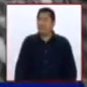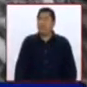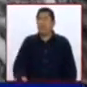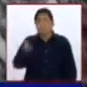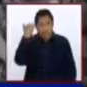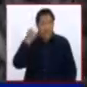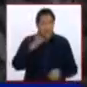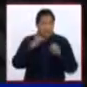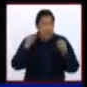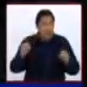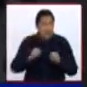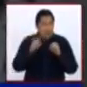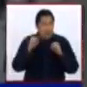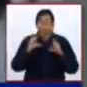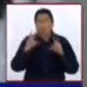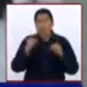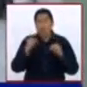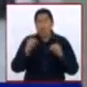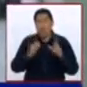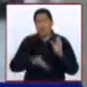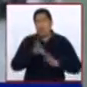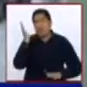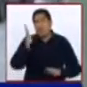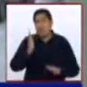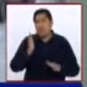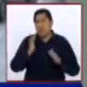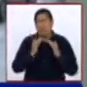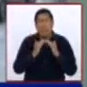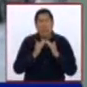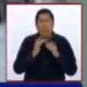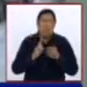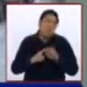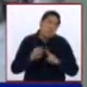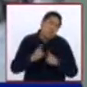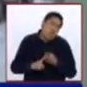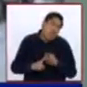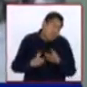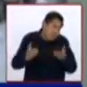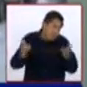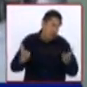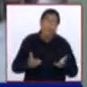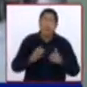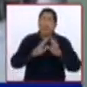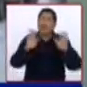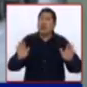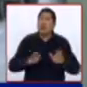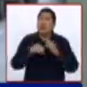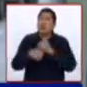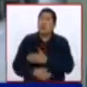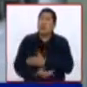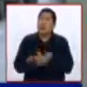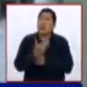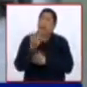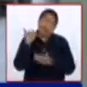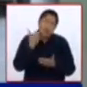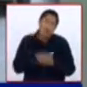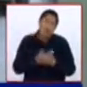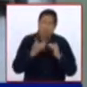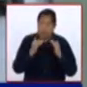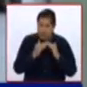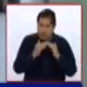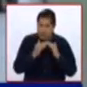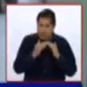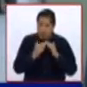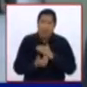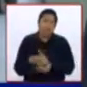El sábado evidentemente no llegó porque se fueron a alguna casa de una amiga también, y domingo en la mañana llegó a la casa. Domingo